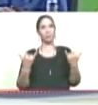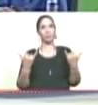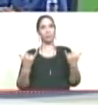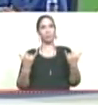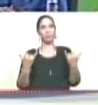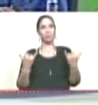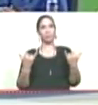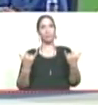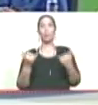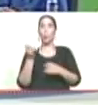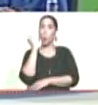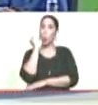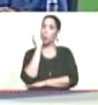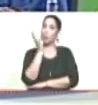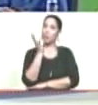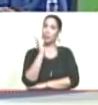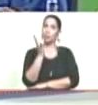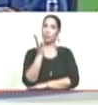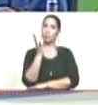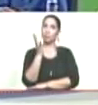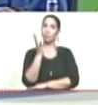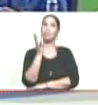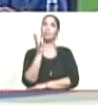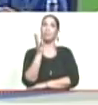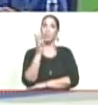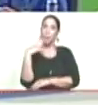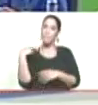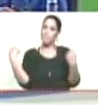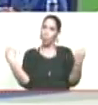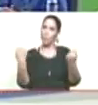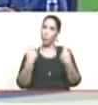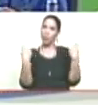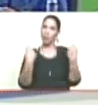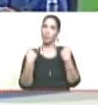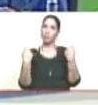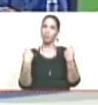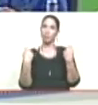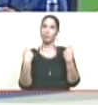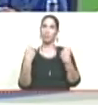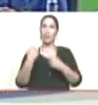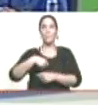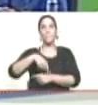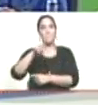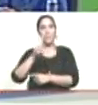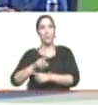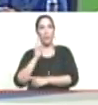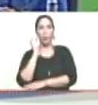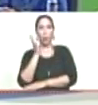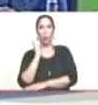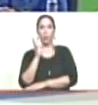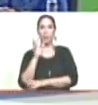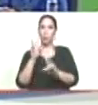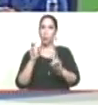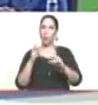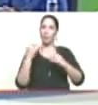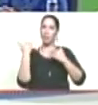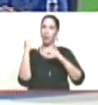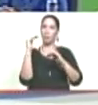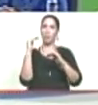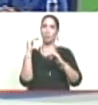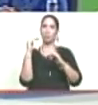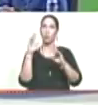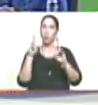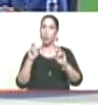vamos a los congresos populares. Y el primer Congreso Popular de la nueva etapa, del